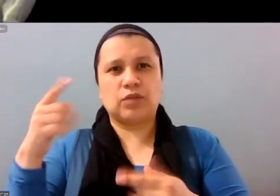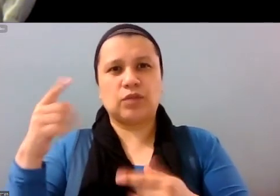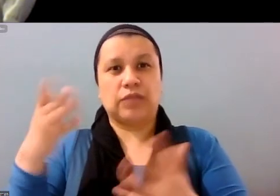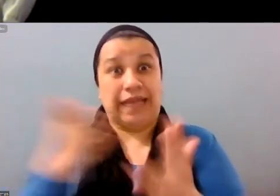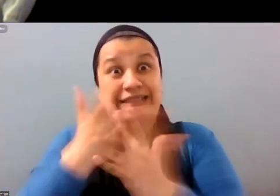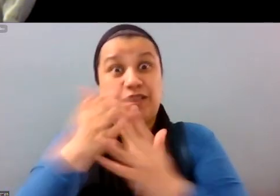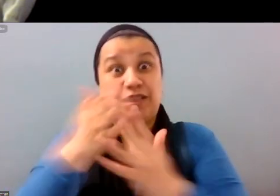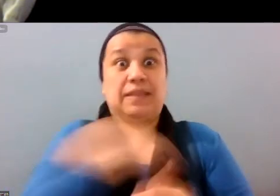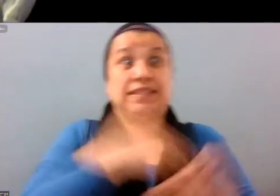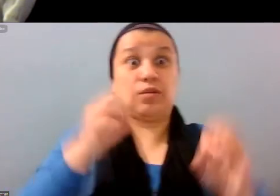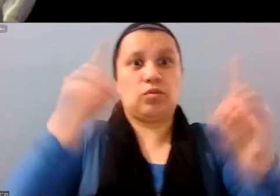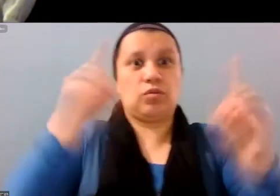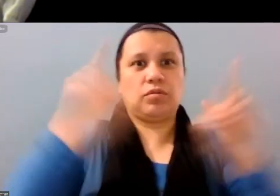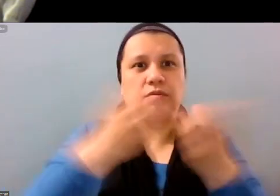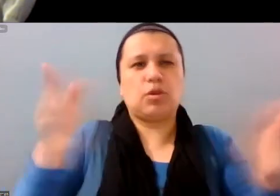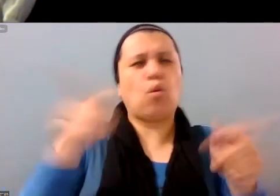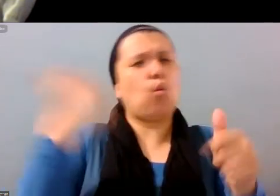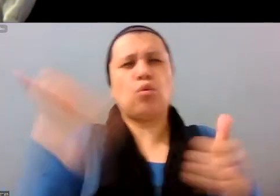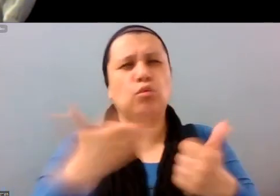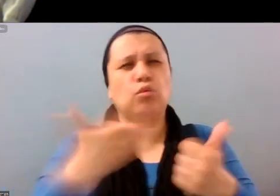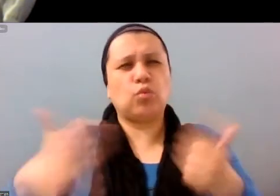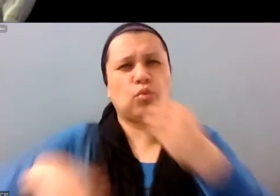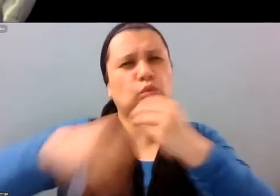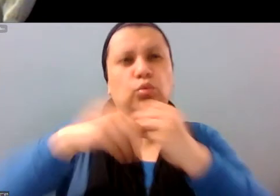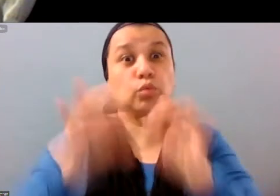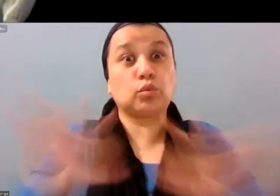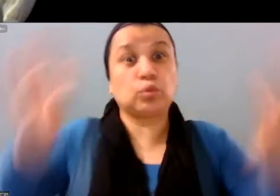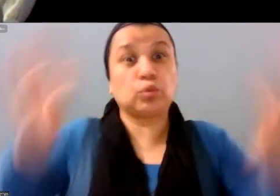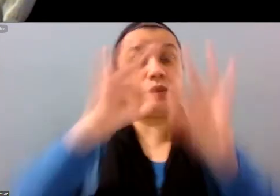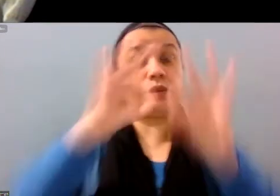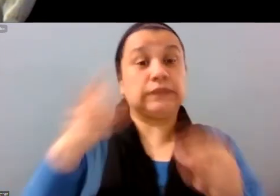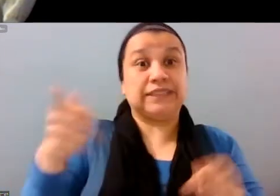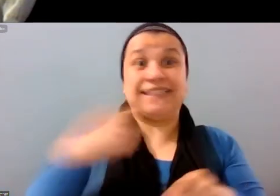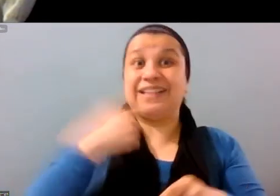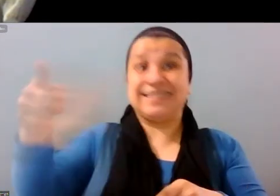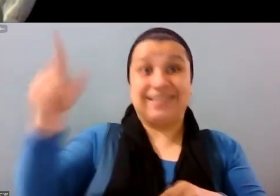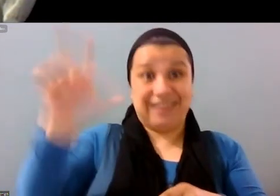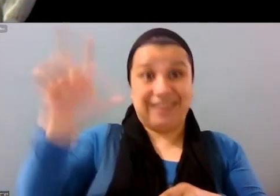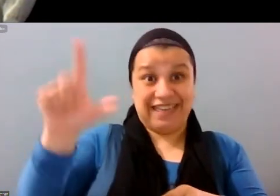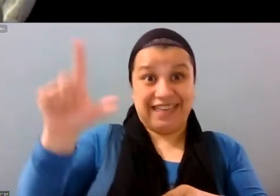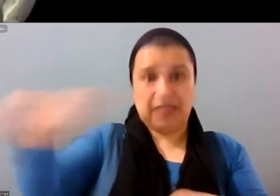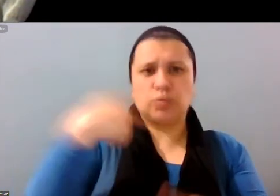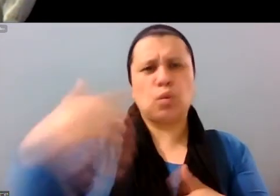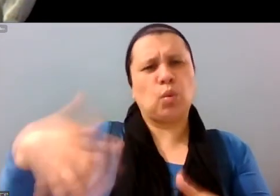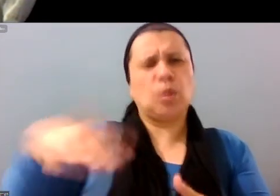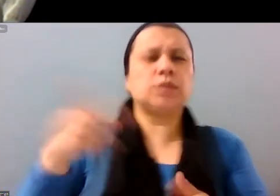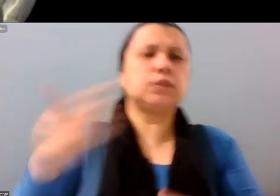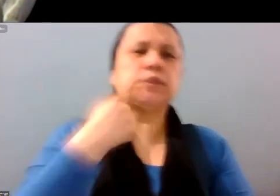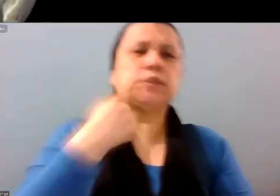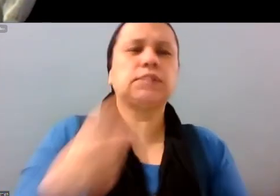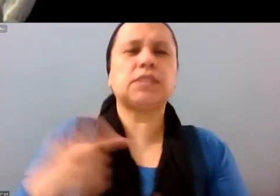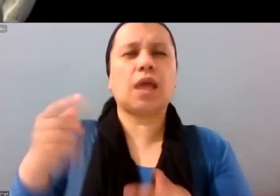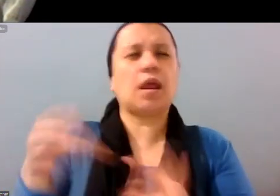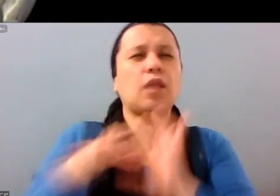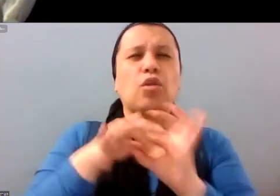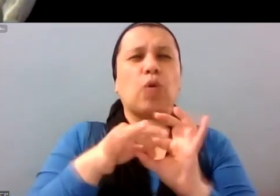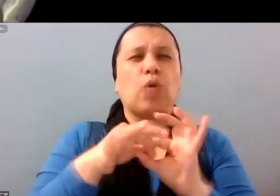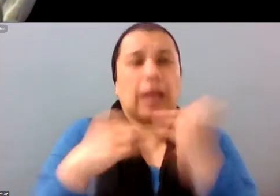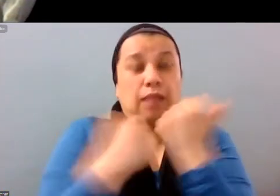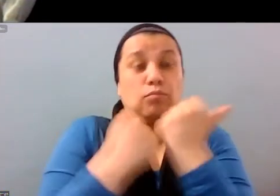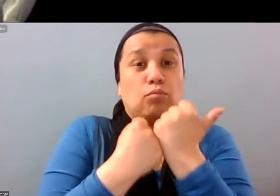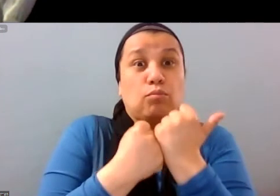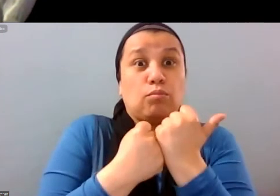importantísimo tiene que ver también con lo que doña Linda también diseñaba que involucra el apoyo a